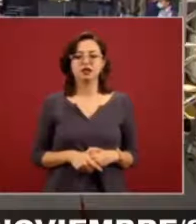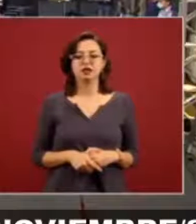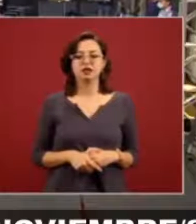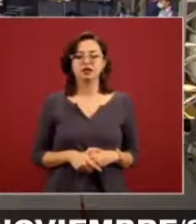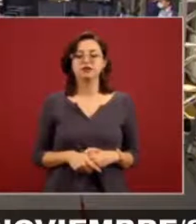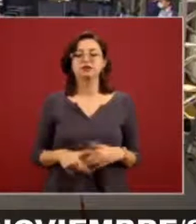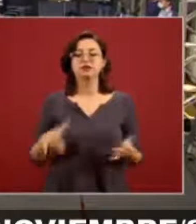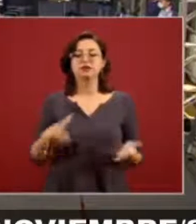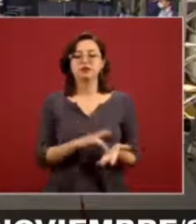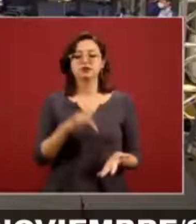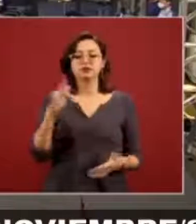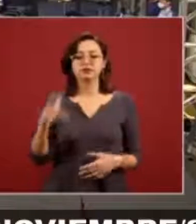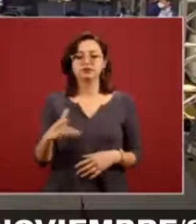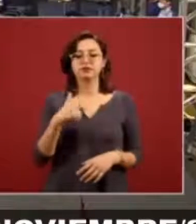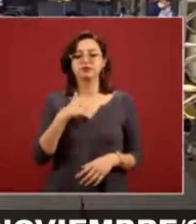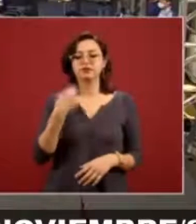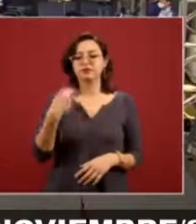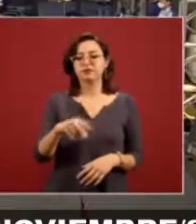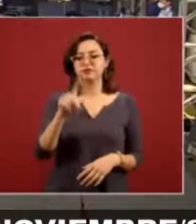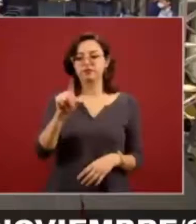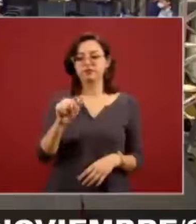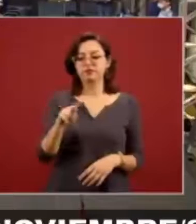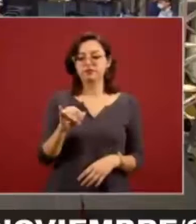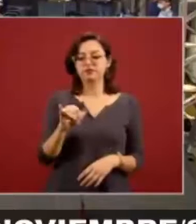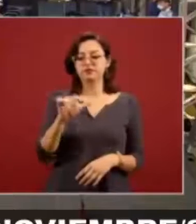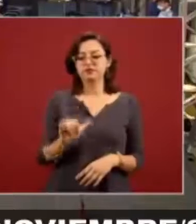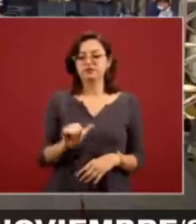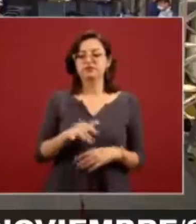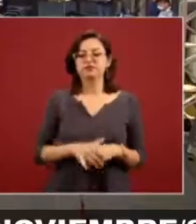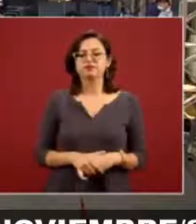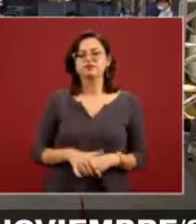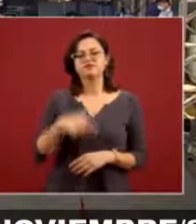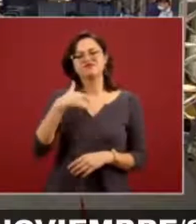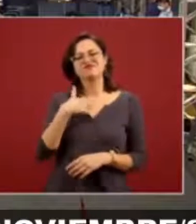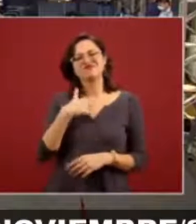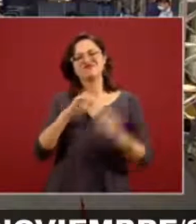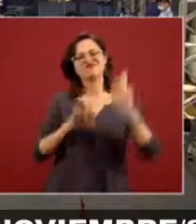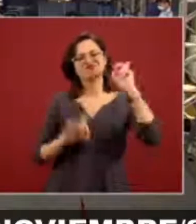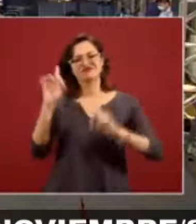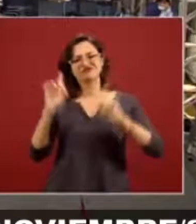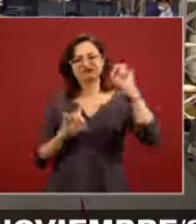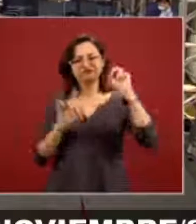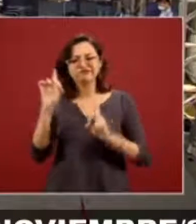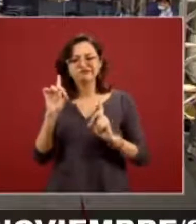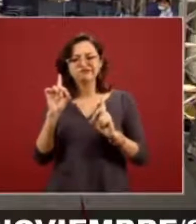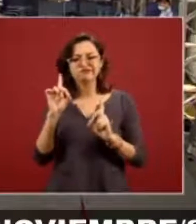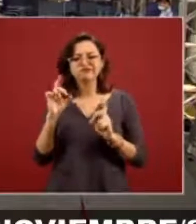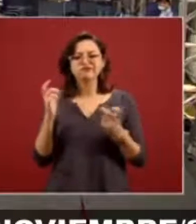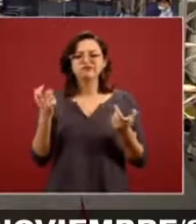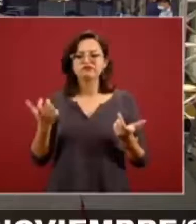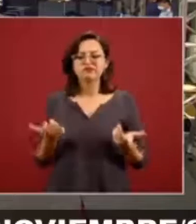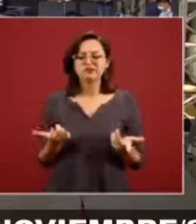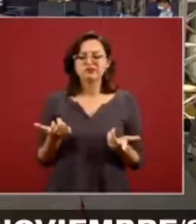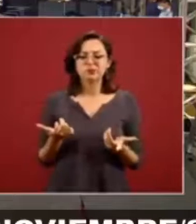Gracias, Daniela Pastrana, de Pía de Página. Secretaría, yo tengo un par de dudas. Una es